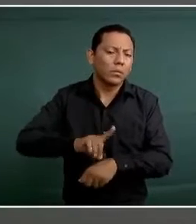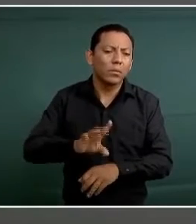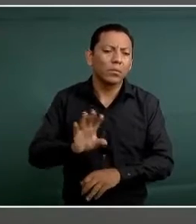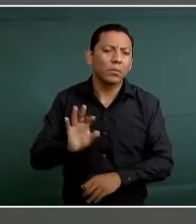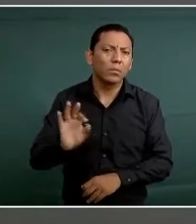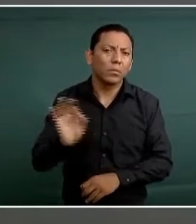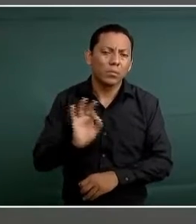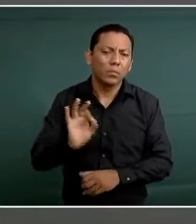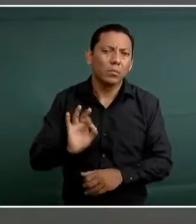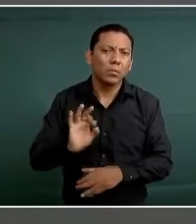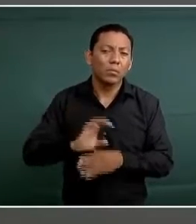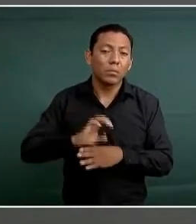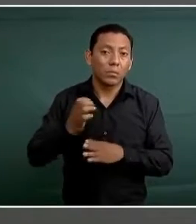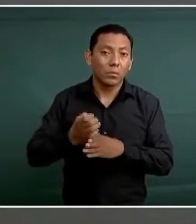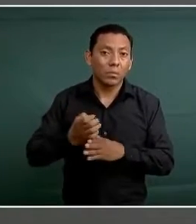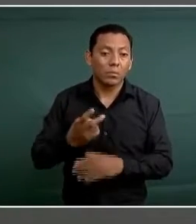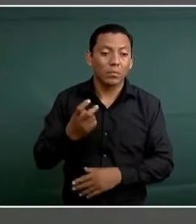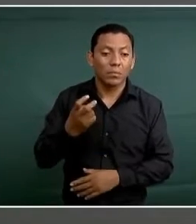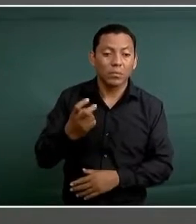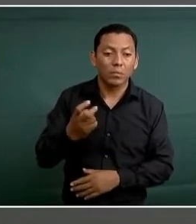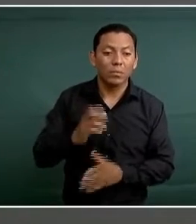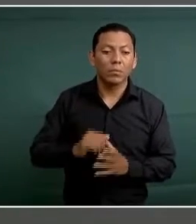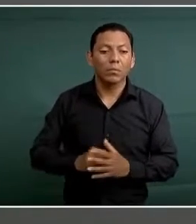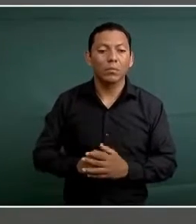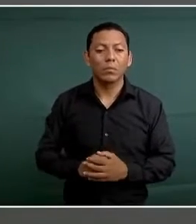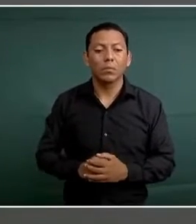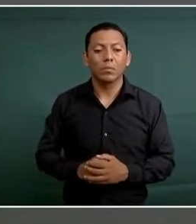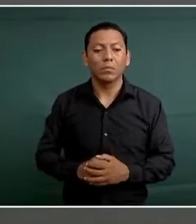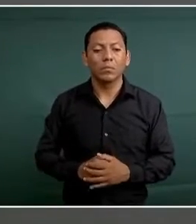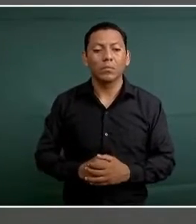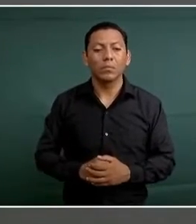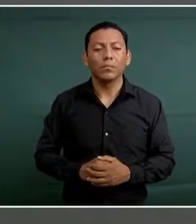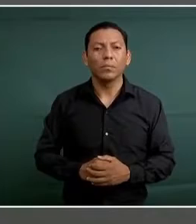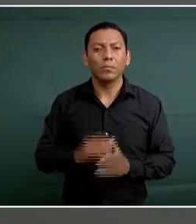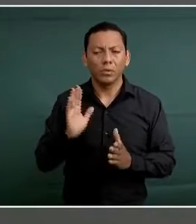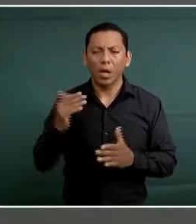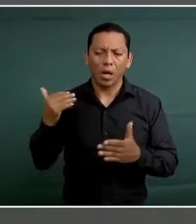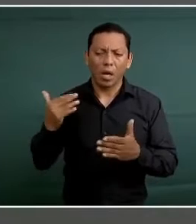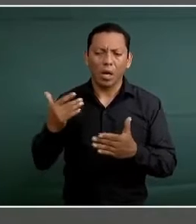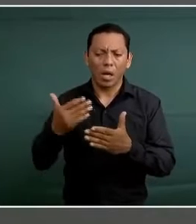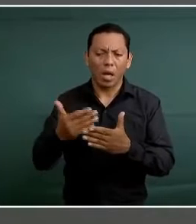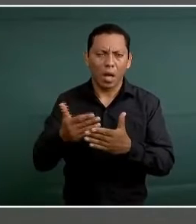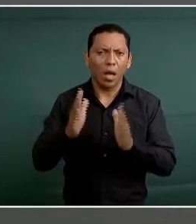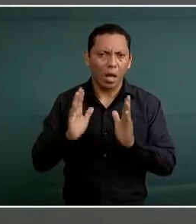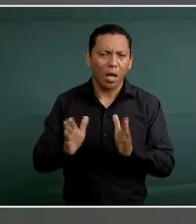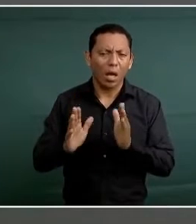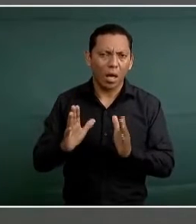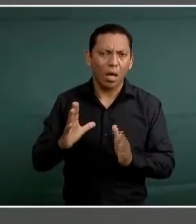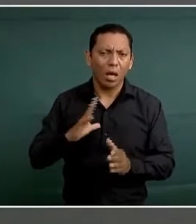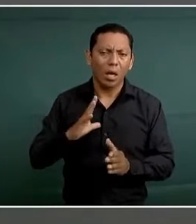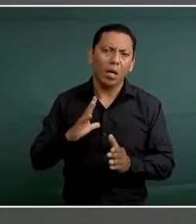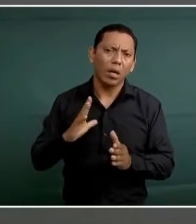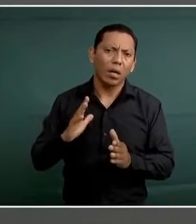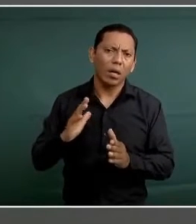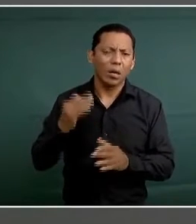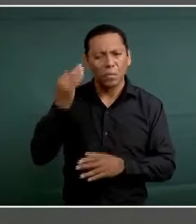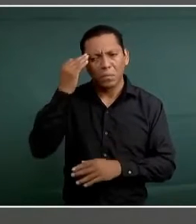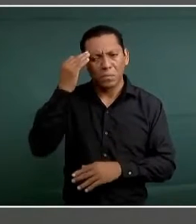esto es lo que ya venía de tiempo